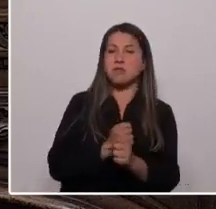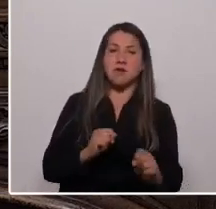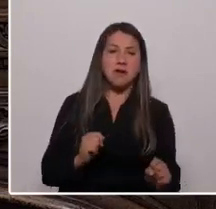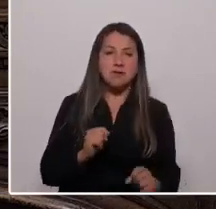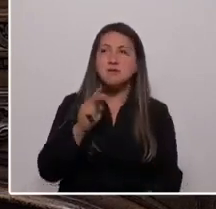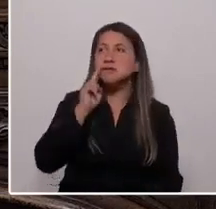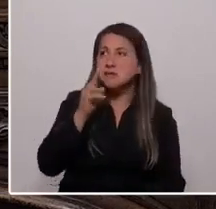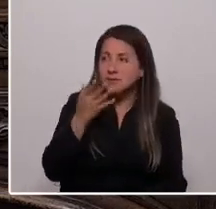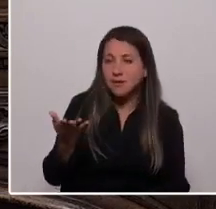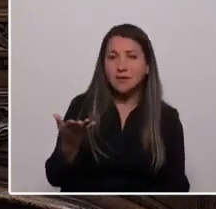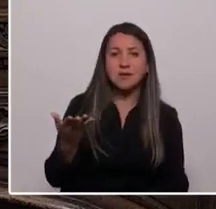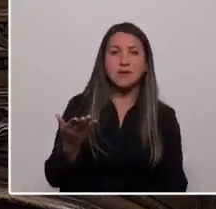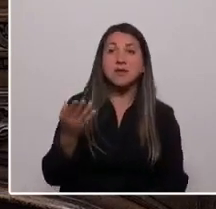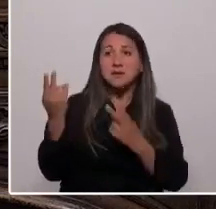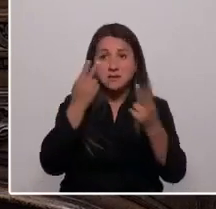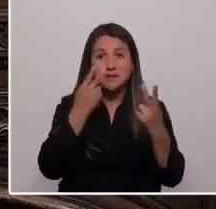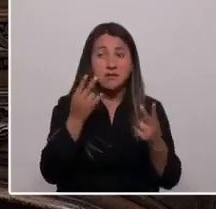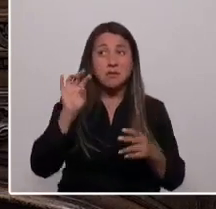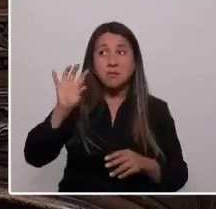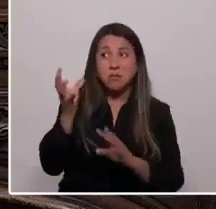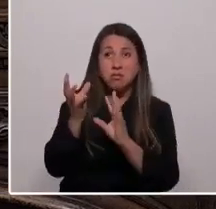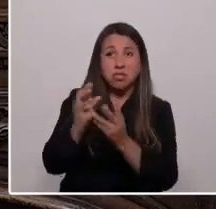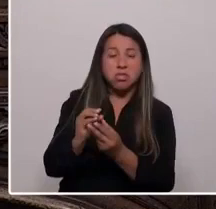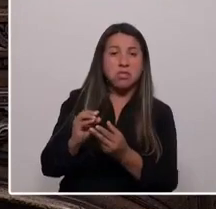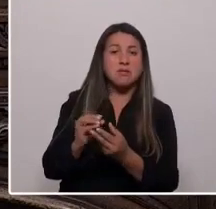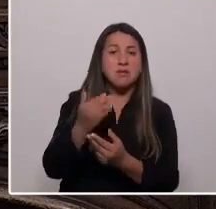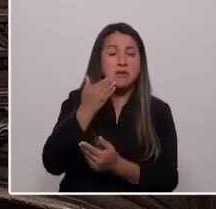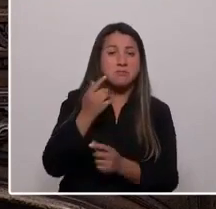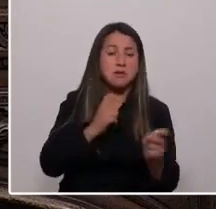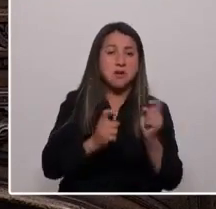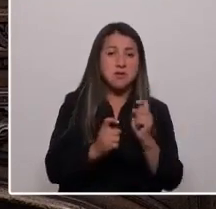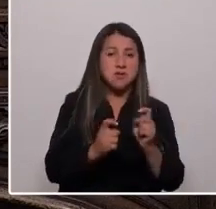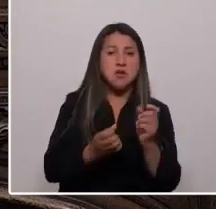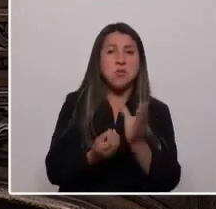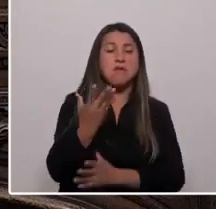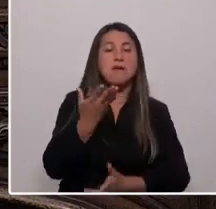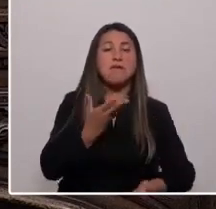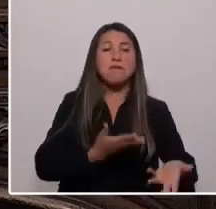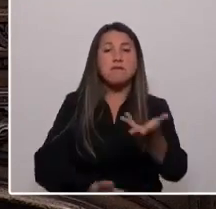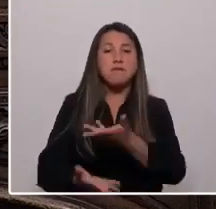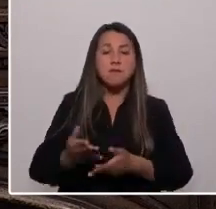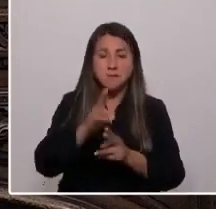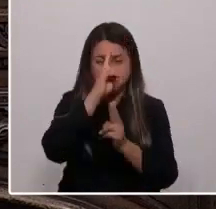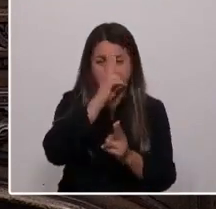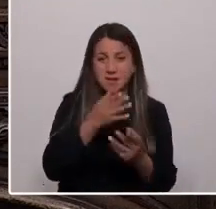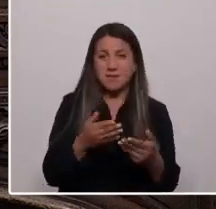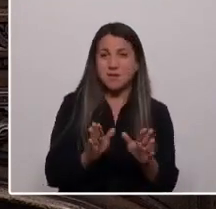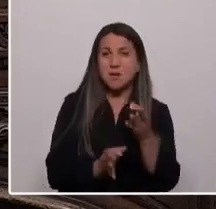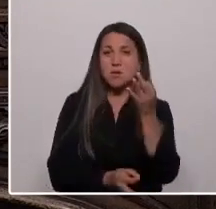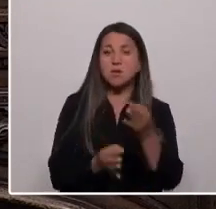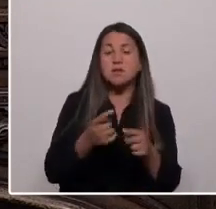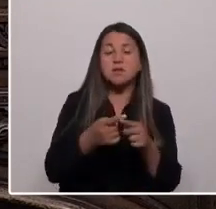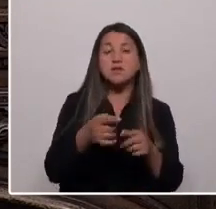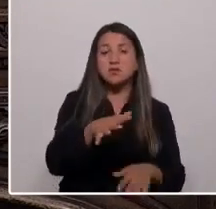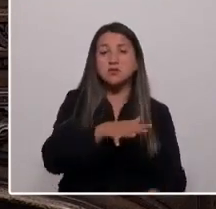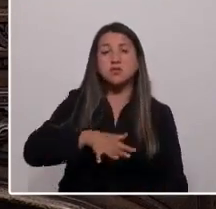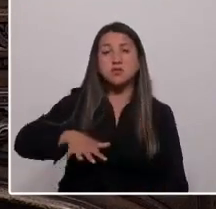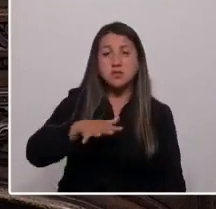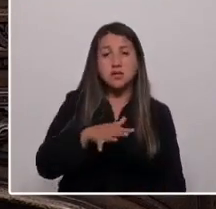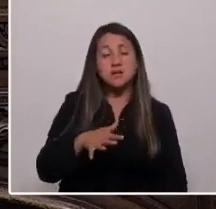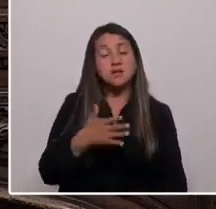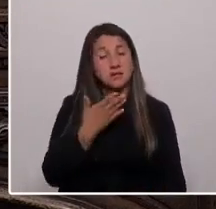apostando hacia una nueva forma de convivencia con respeto en libertad y justicia social estoy aquí también